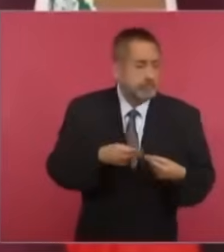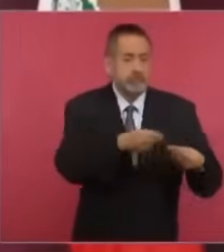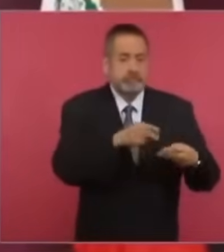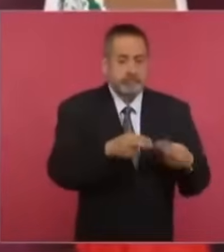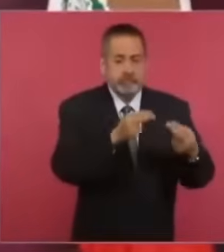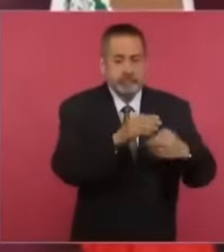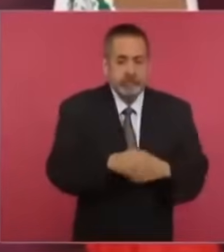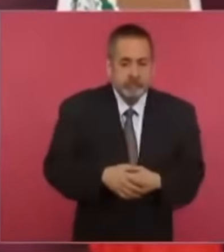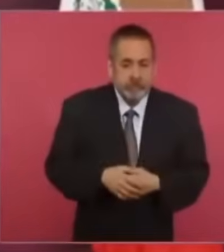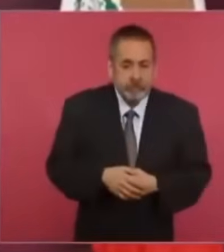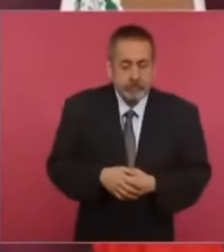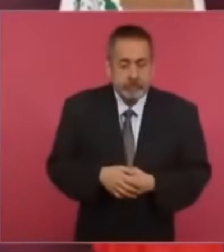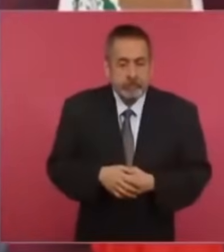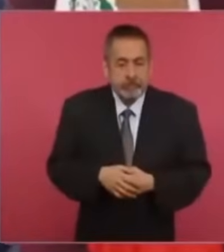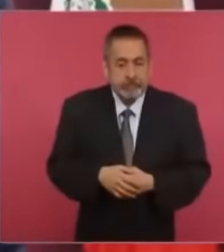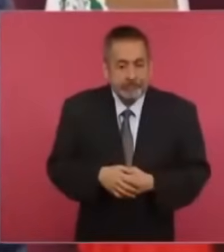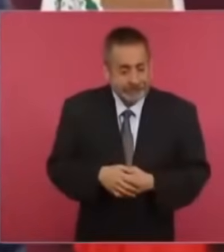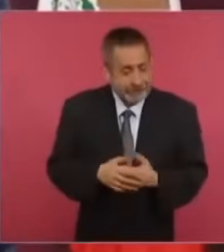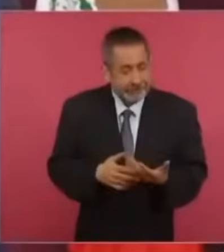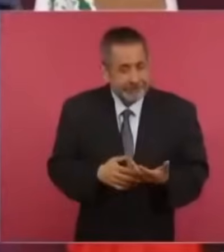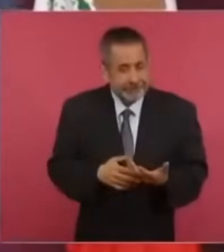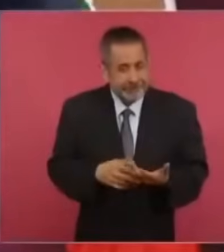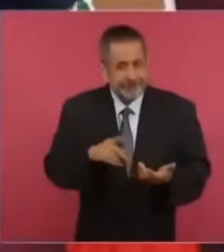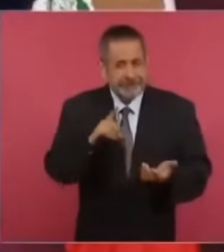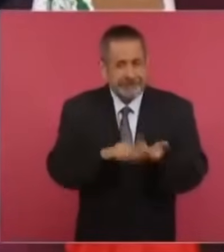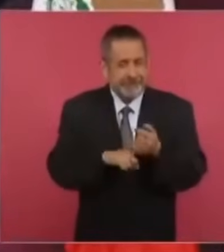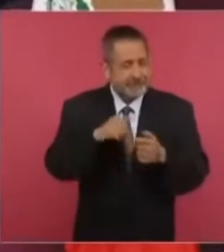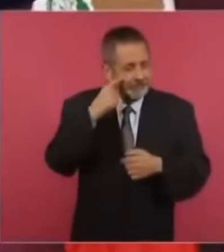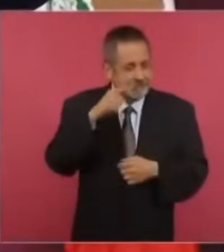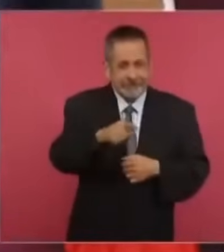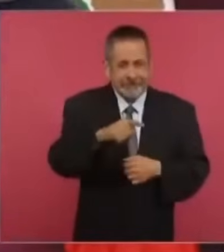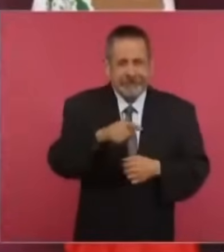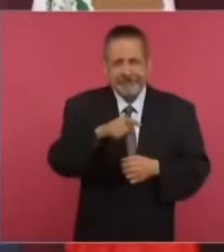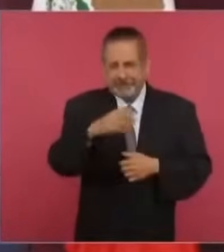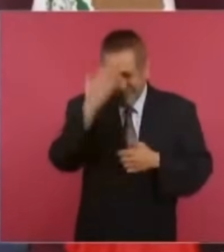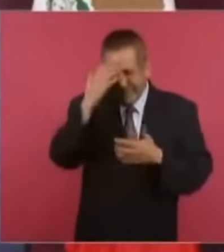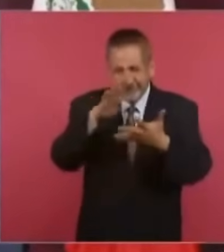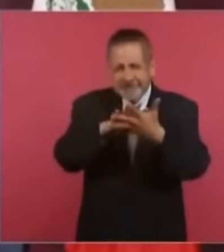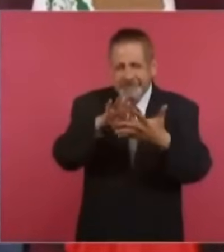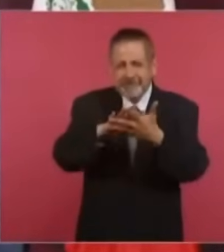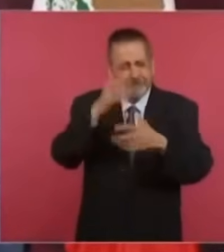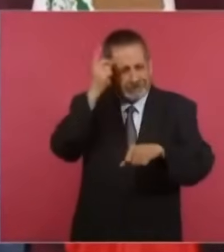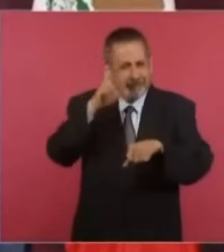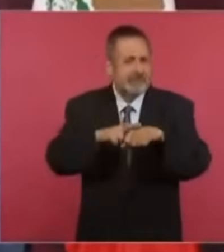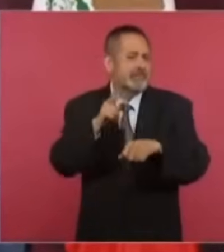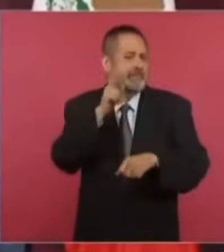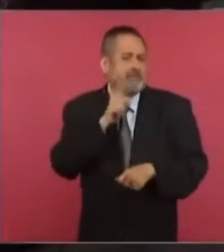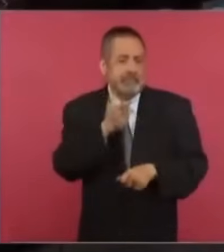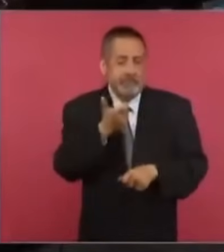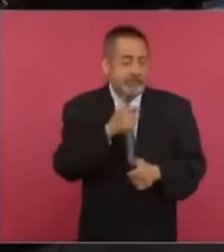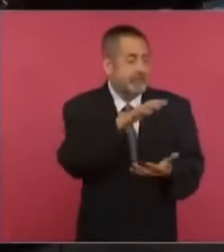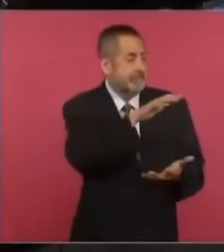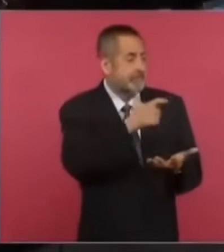y les dieron dinero. Ahí está en la cárcel el director de Pemex.